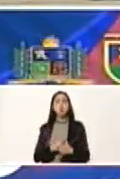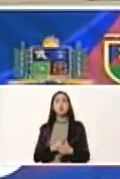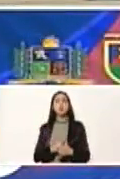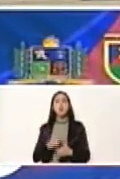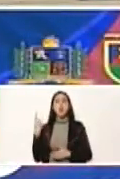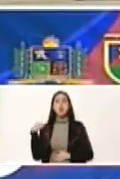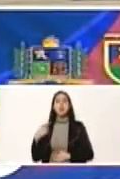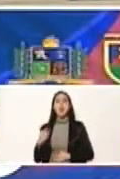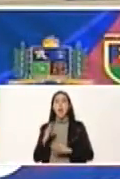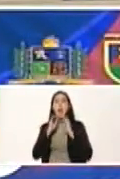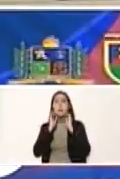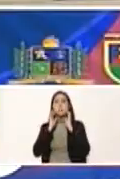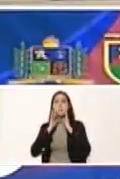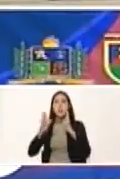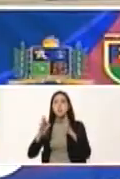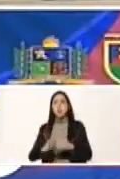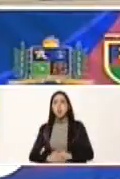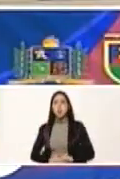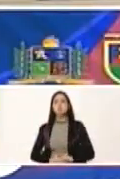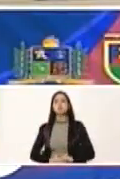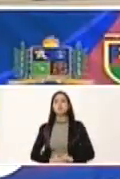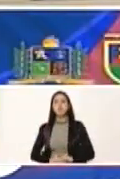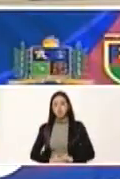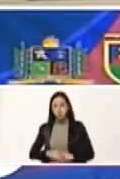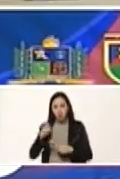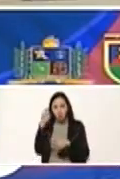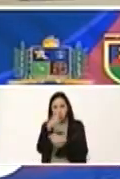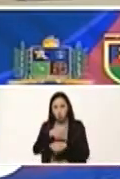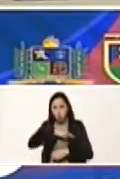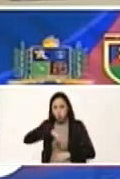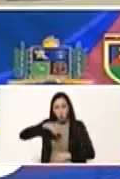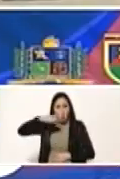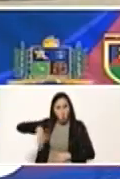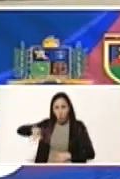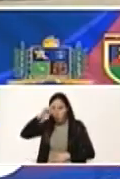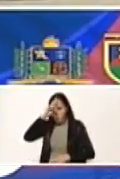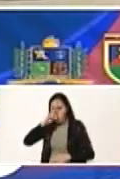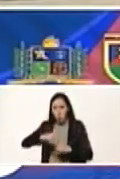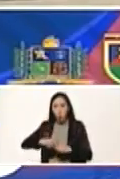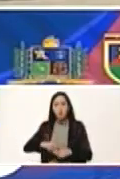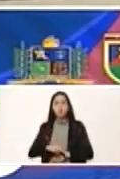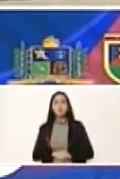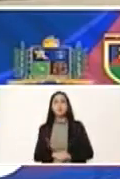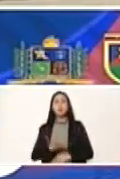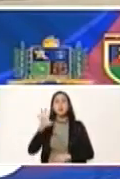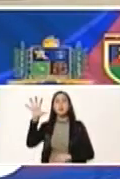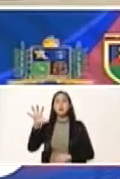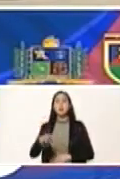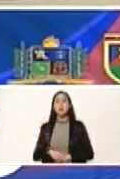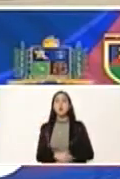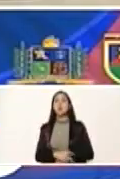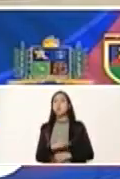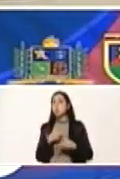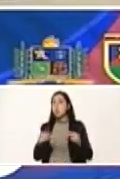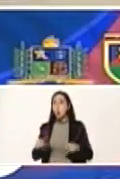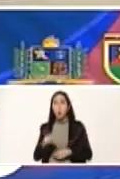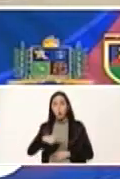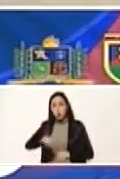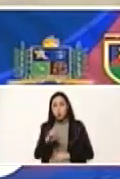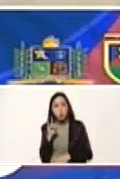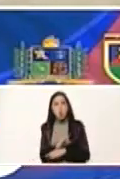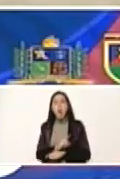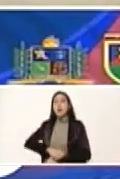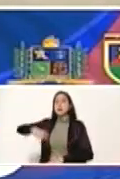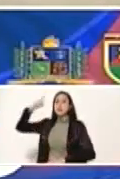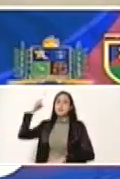las bendiciones y el reconocimiento de nuestro pueblo y de la República. Si no, serán castigados por la